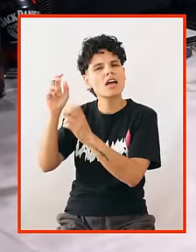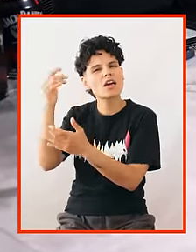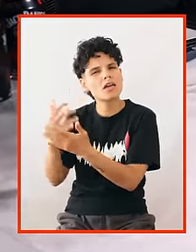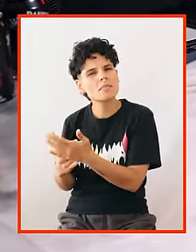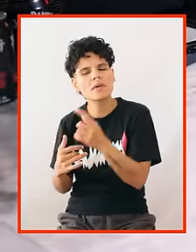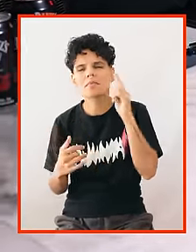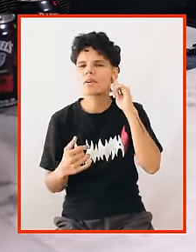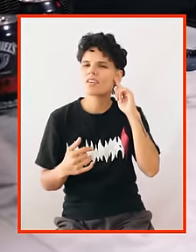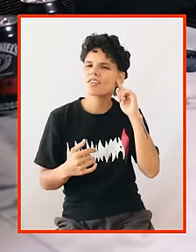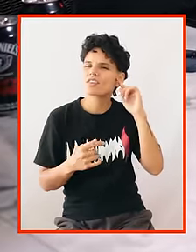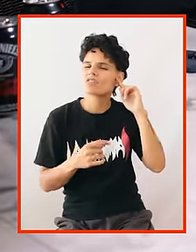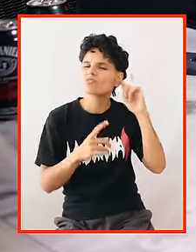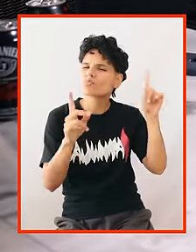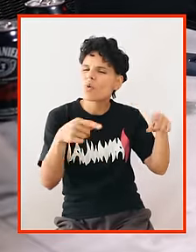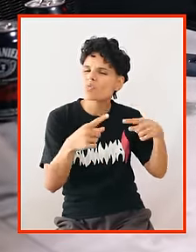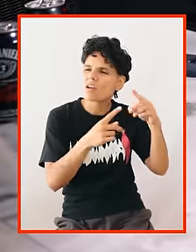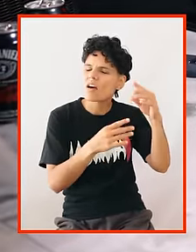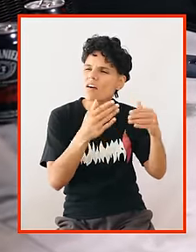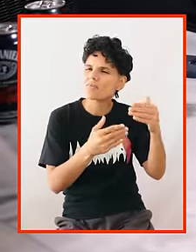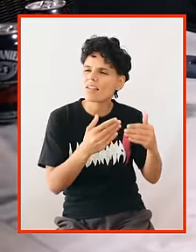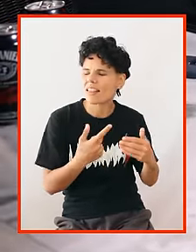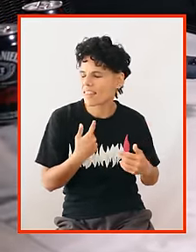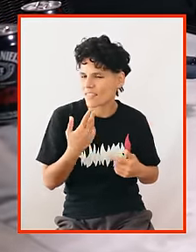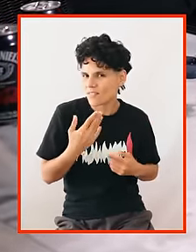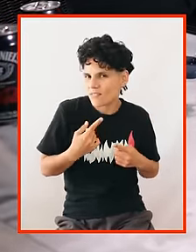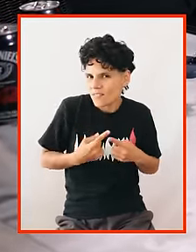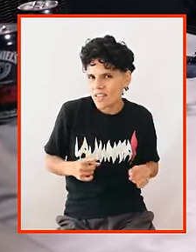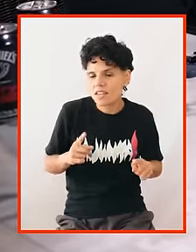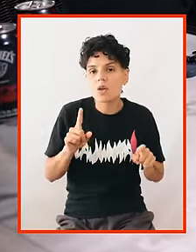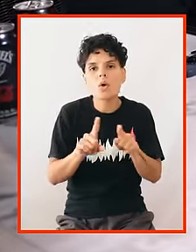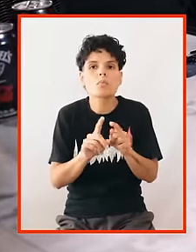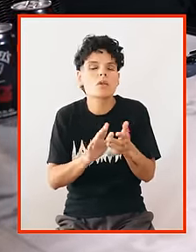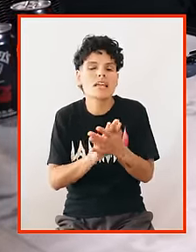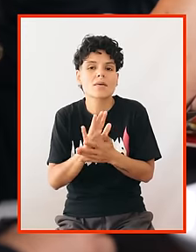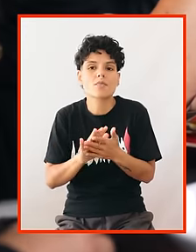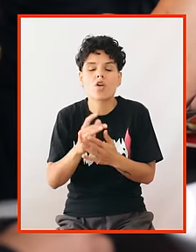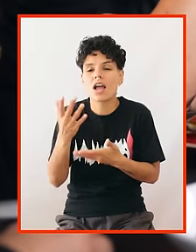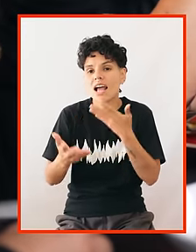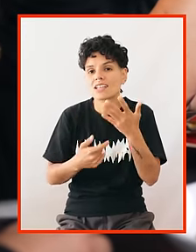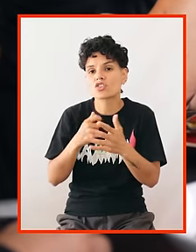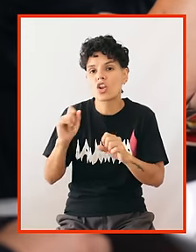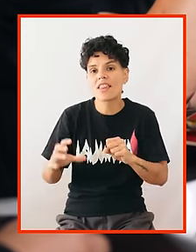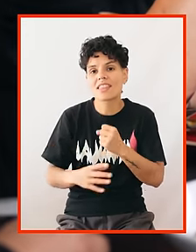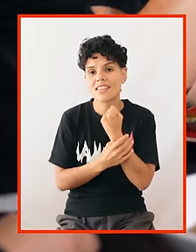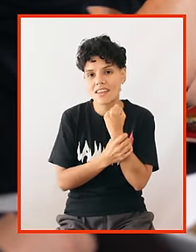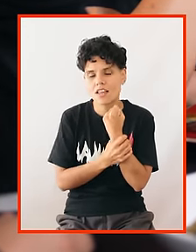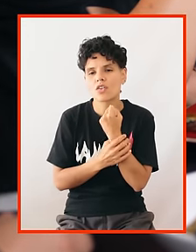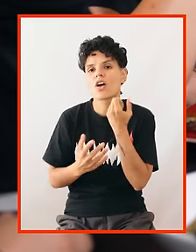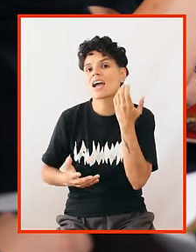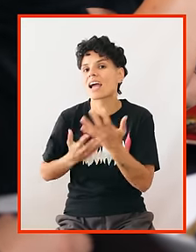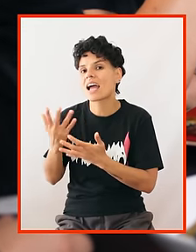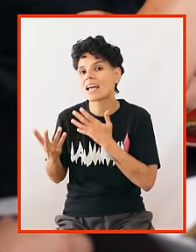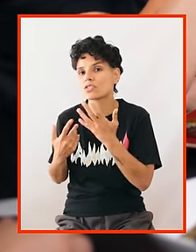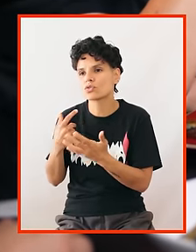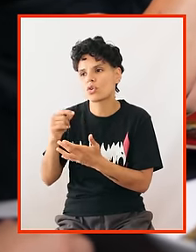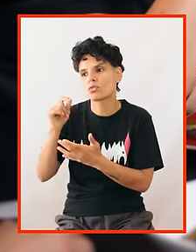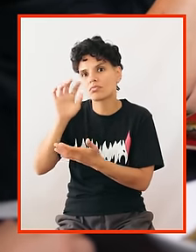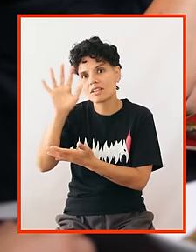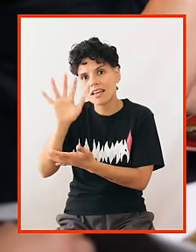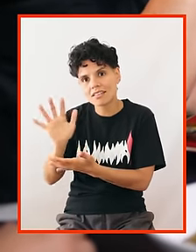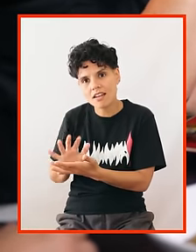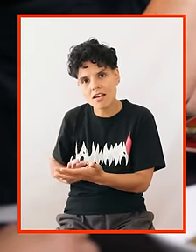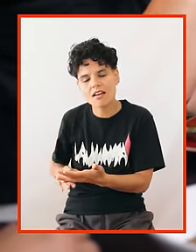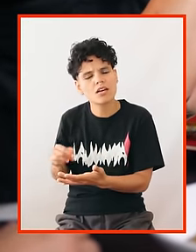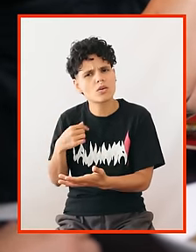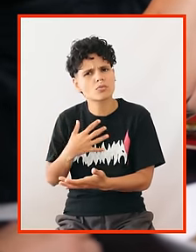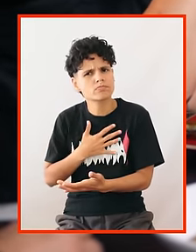Y algo que sea en varias de nuestras canciones. Sí, por eso te digo. El detenido, por ejemplo, también tiene eso, como. O sea, el tema es triste, pero son acordes mayores, tiene